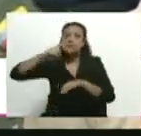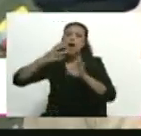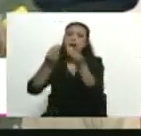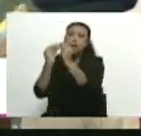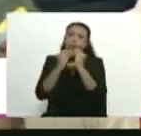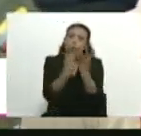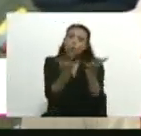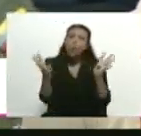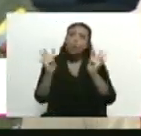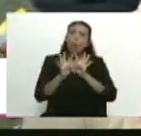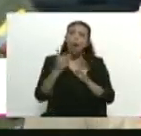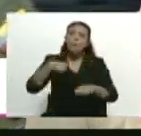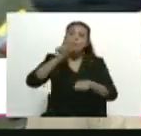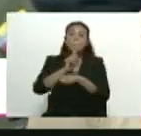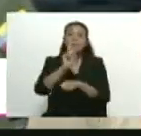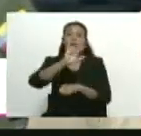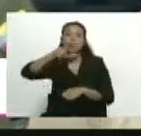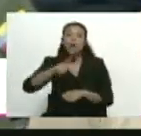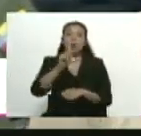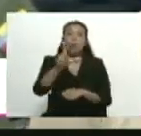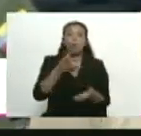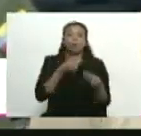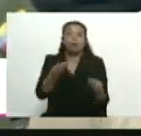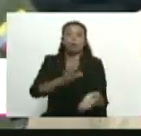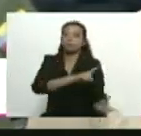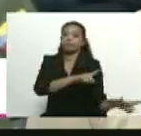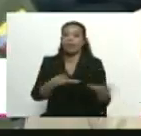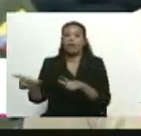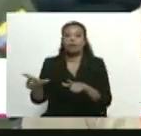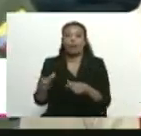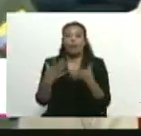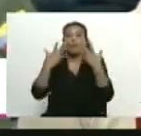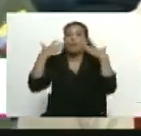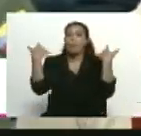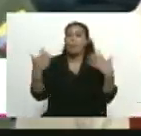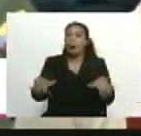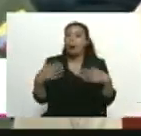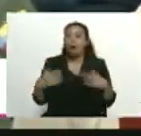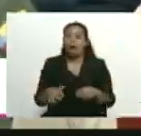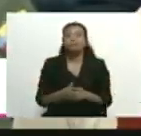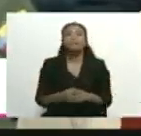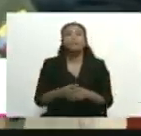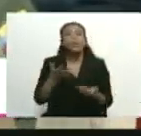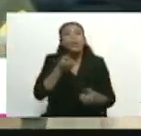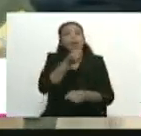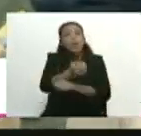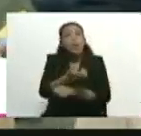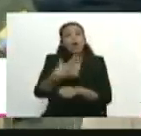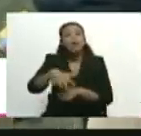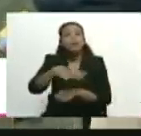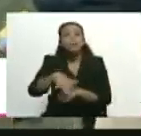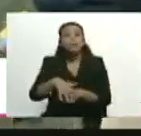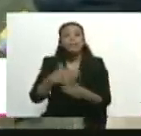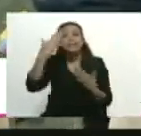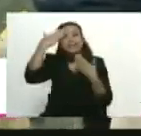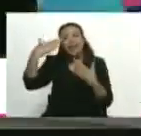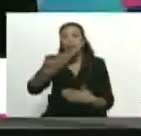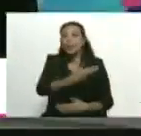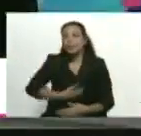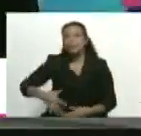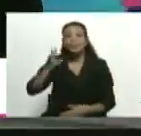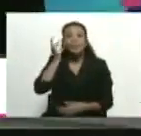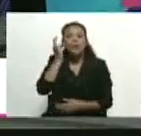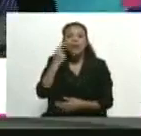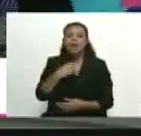el auditorio. Y el 1 de julio lo entregaron en el Complejo Educativo. Correcto. ¿Y tú bueno, dónde te graduaste? Saludos, presidente,